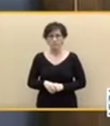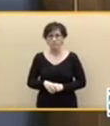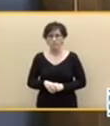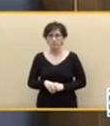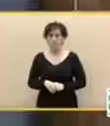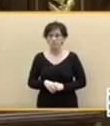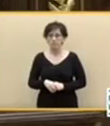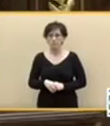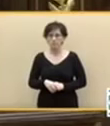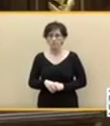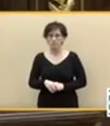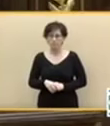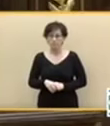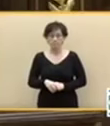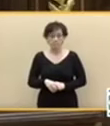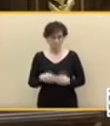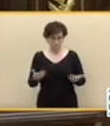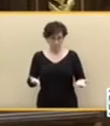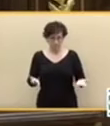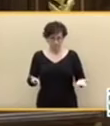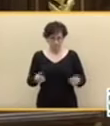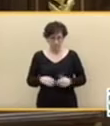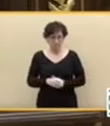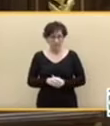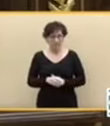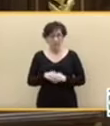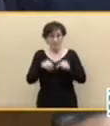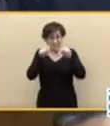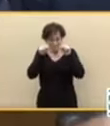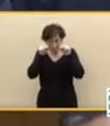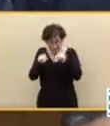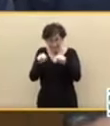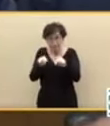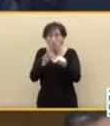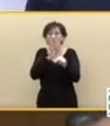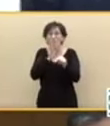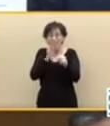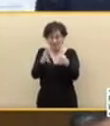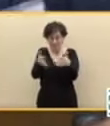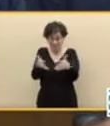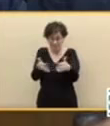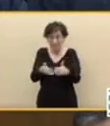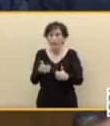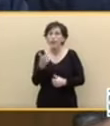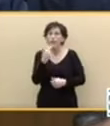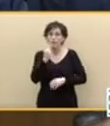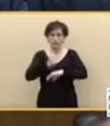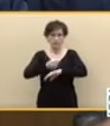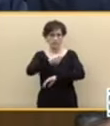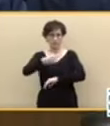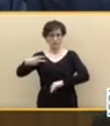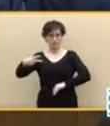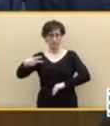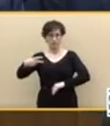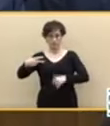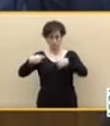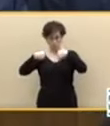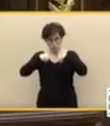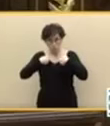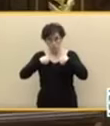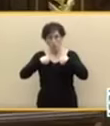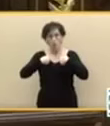Señor Ábalos, esto es exactamente lo que dice la sentencia y yo tengo la obligación de